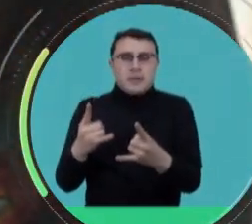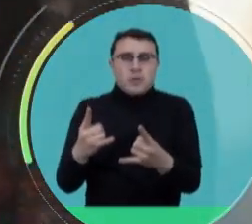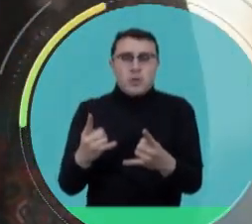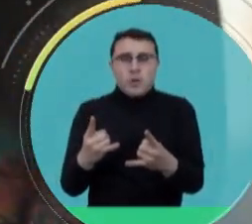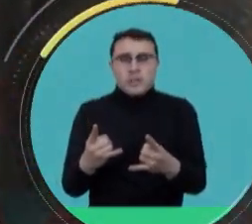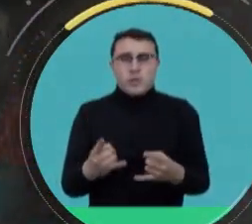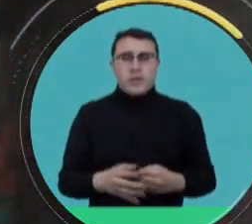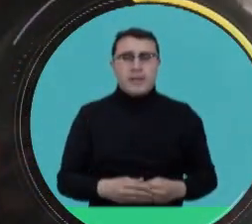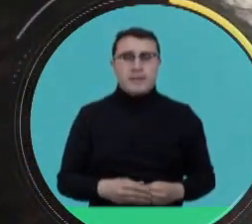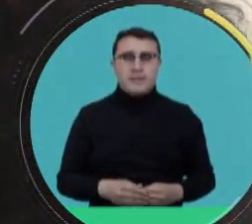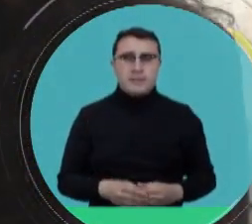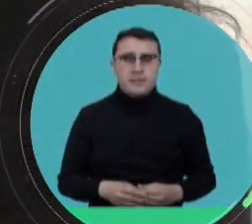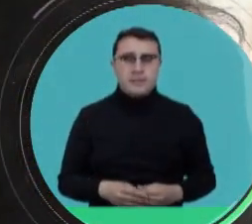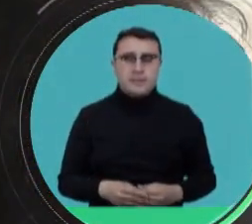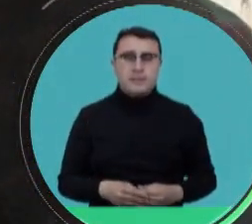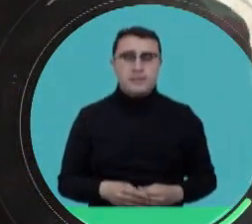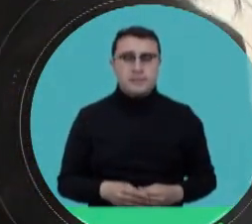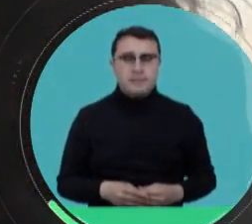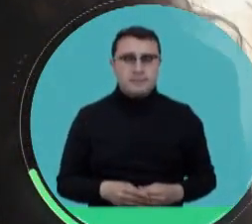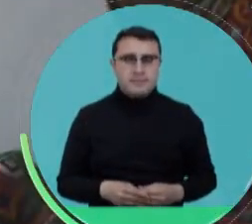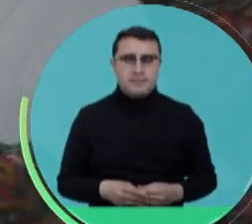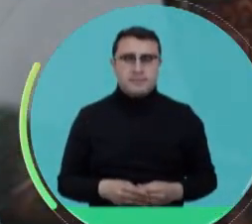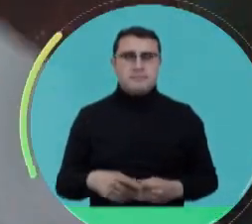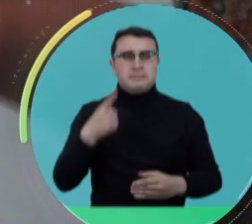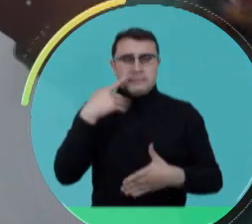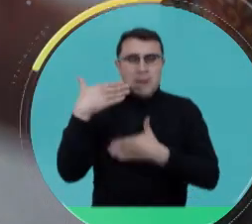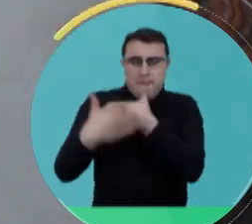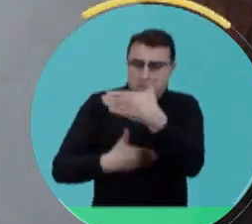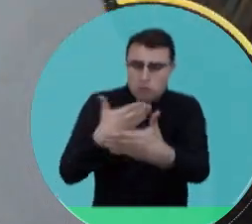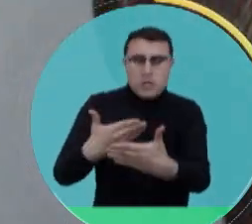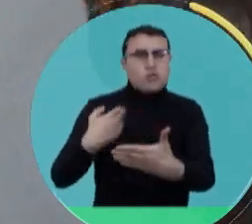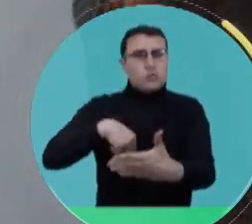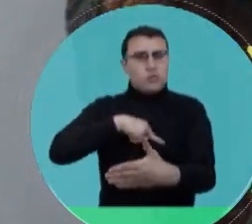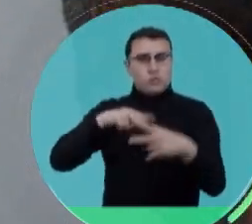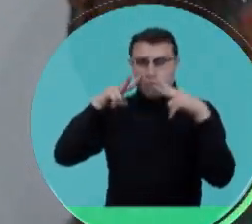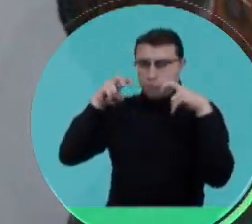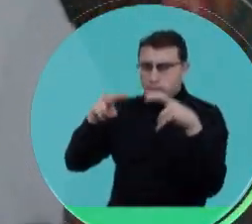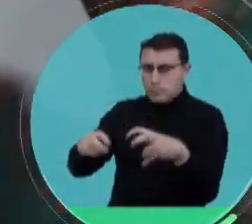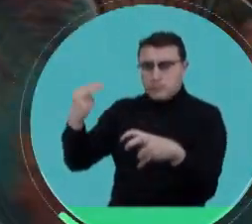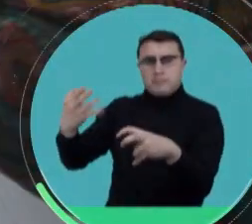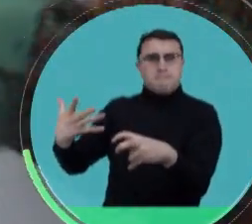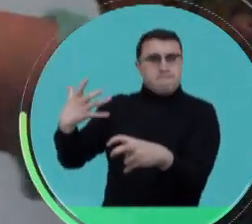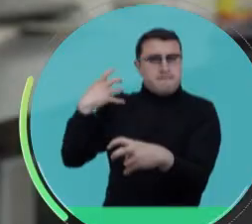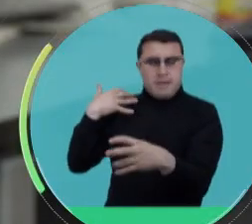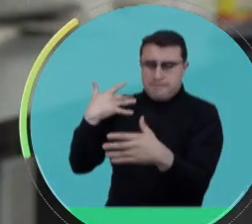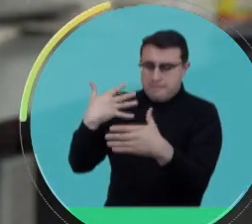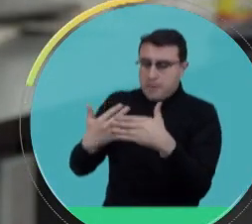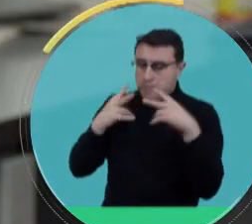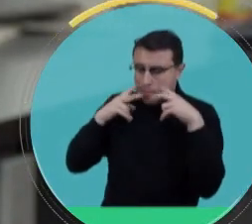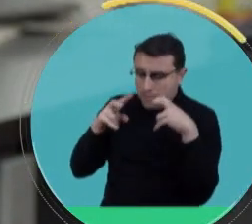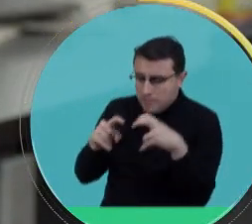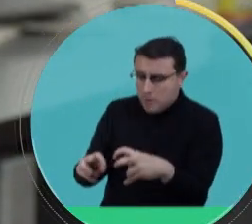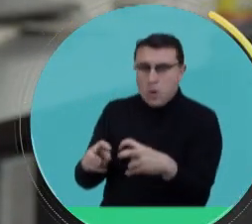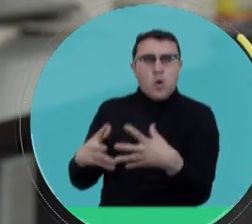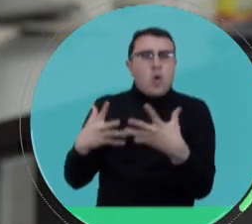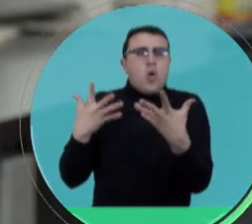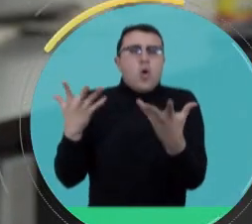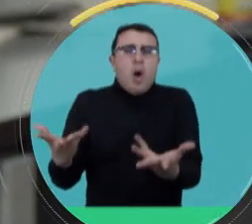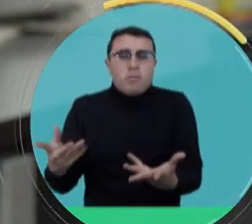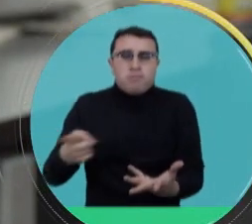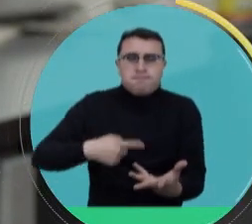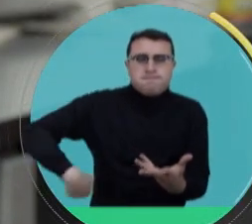Plus más interesantes de este de este contenido además de tener un proceso histórico de investigación muy fuerte es que